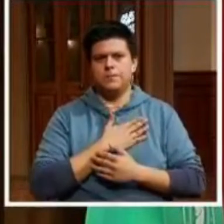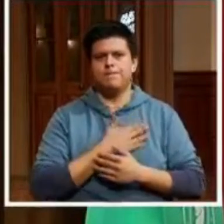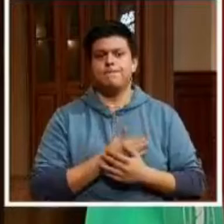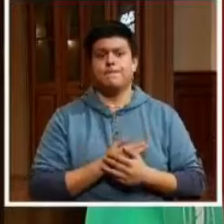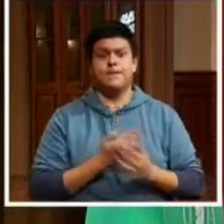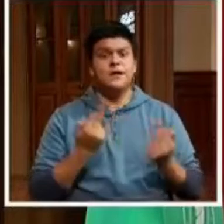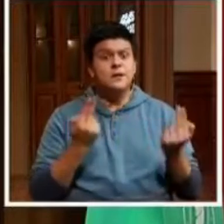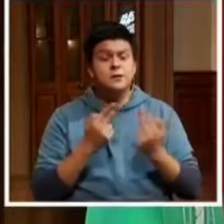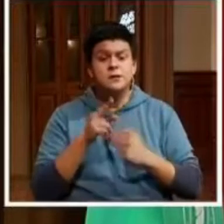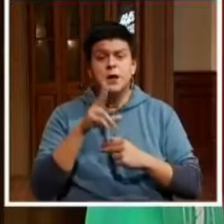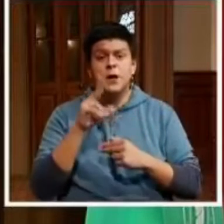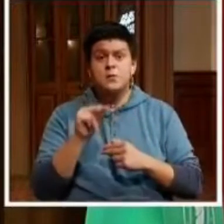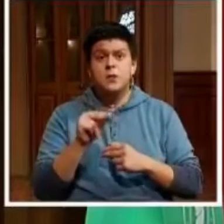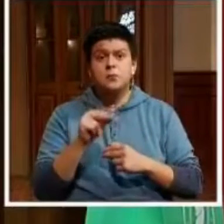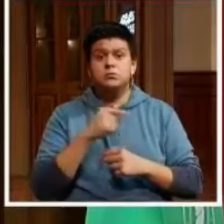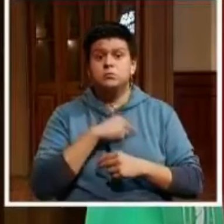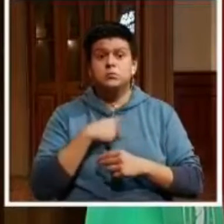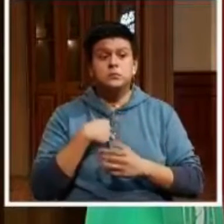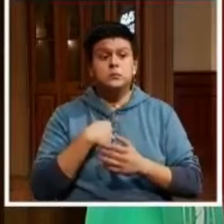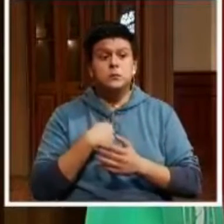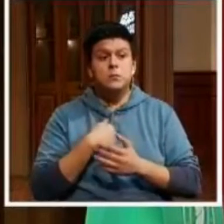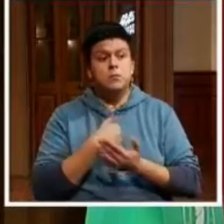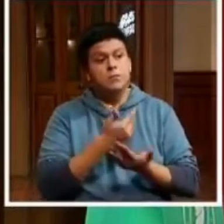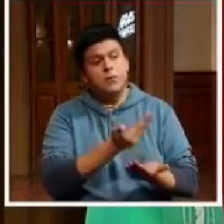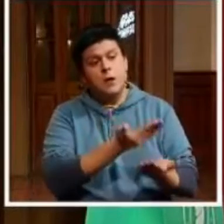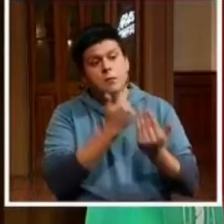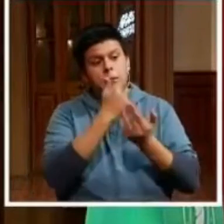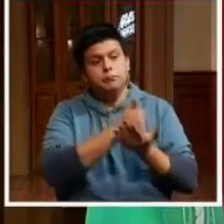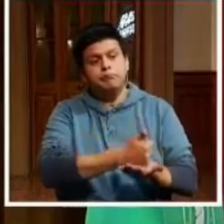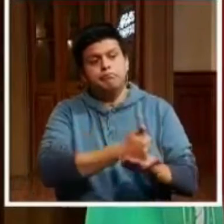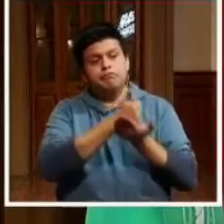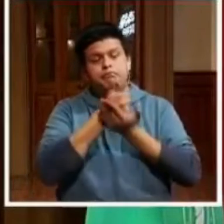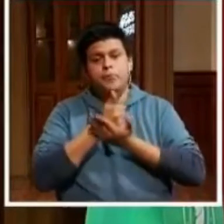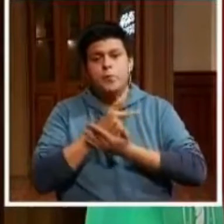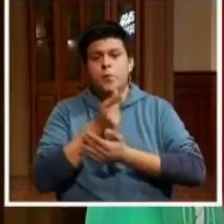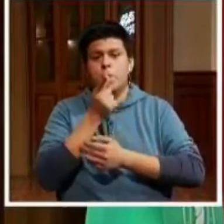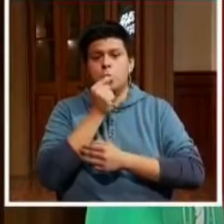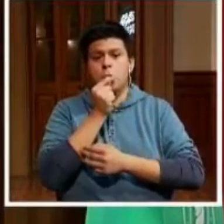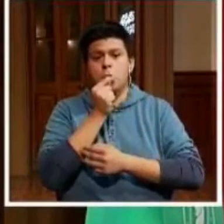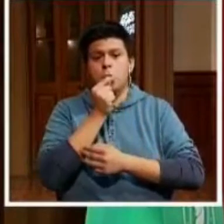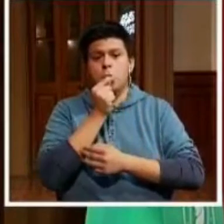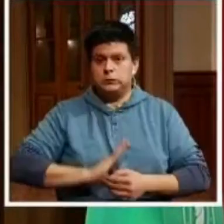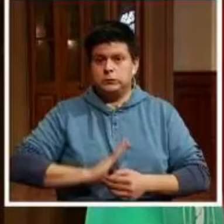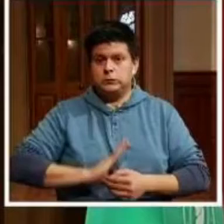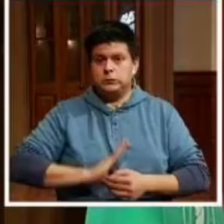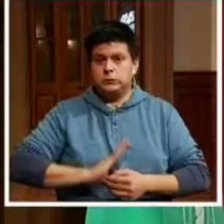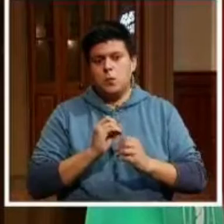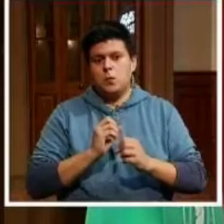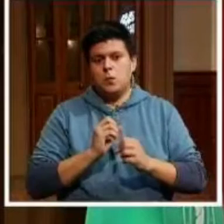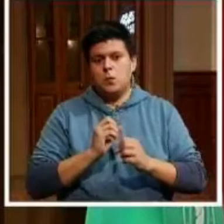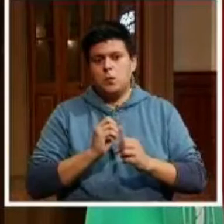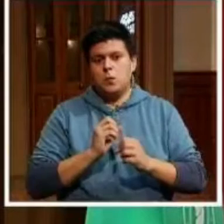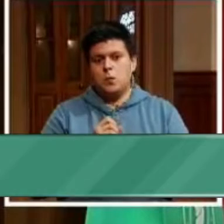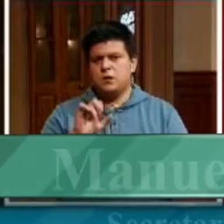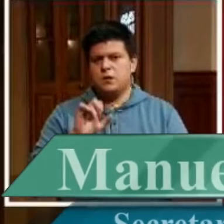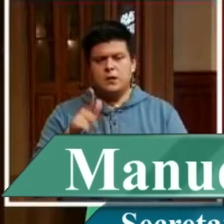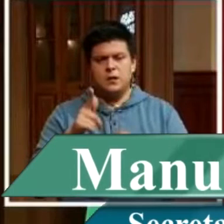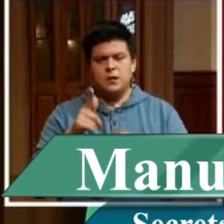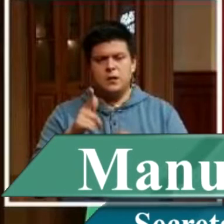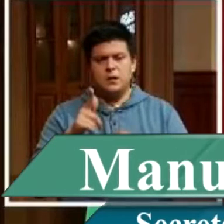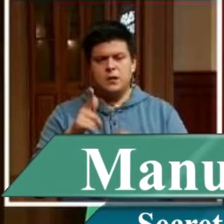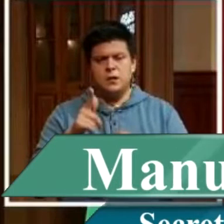es necesario utilizar las policías. En Nuevo León hay gente